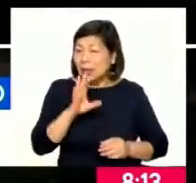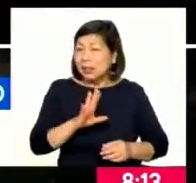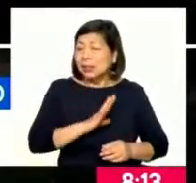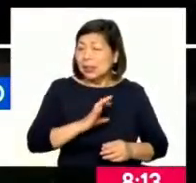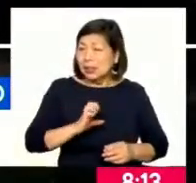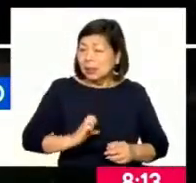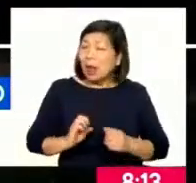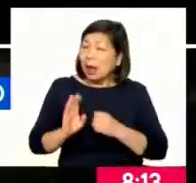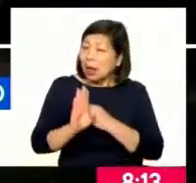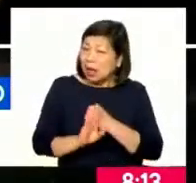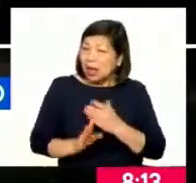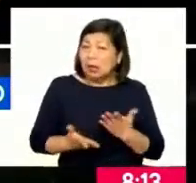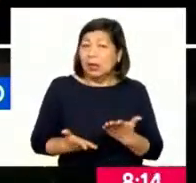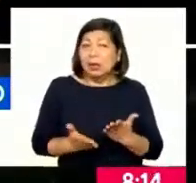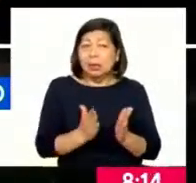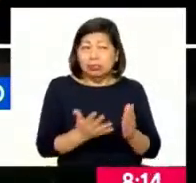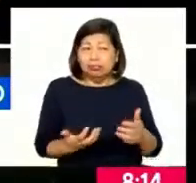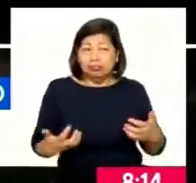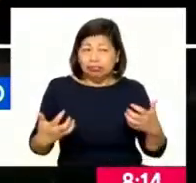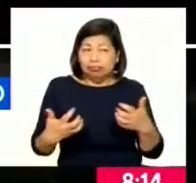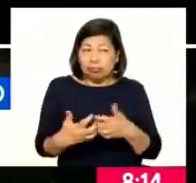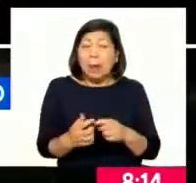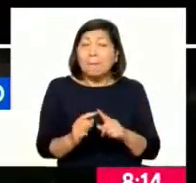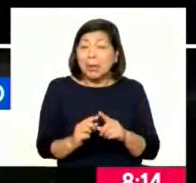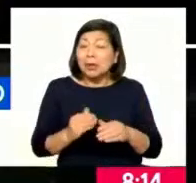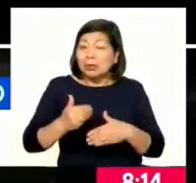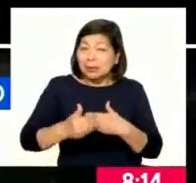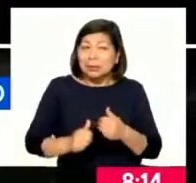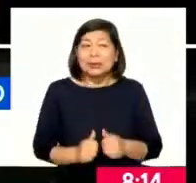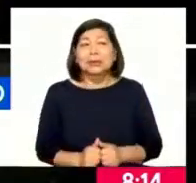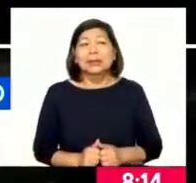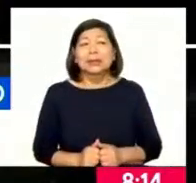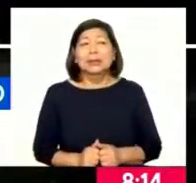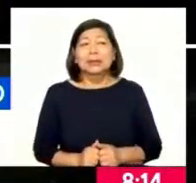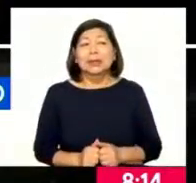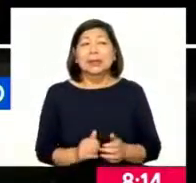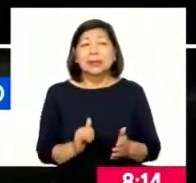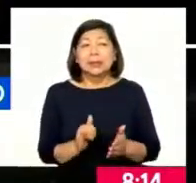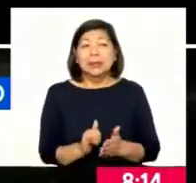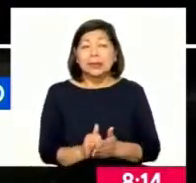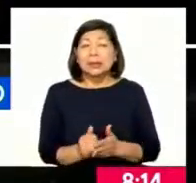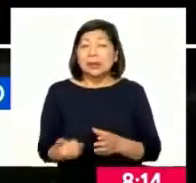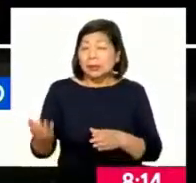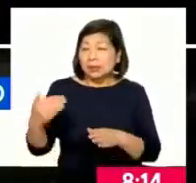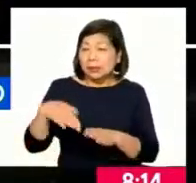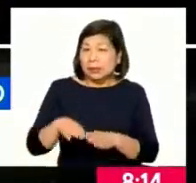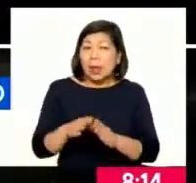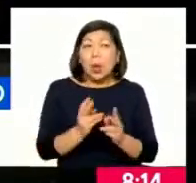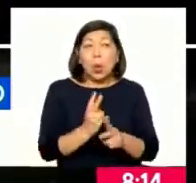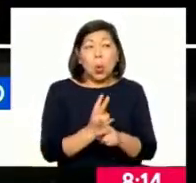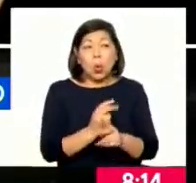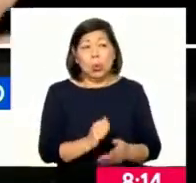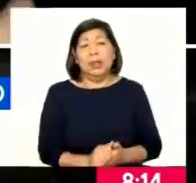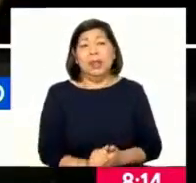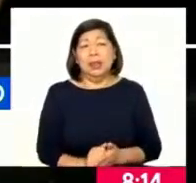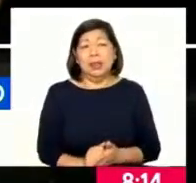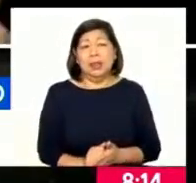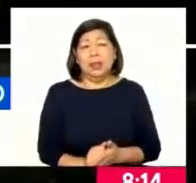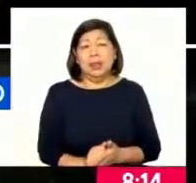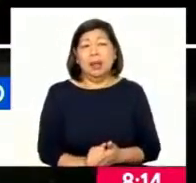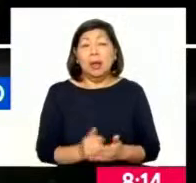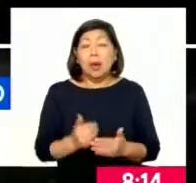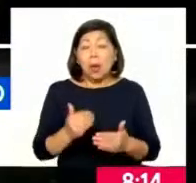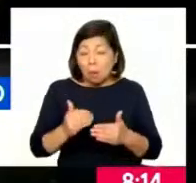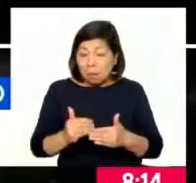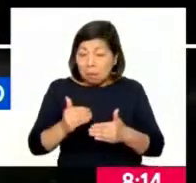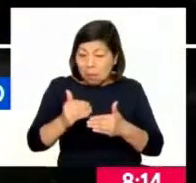Estado garantizar una acción articulada, pero también continua, ¿no?, que incorpore medidas en el mediano